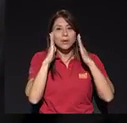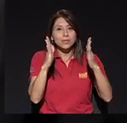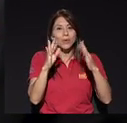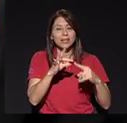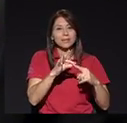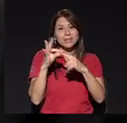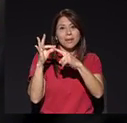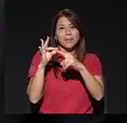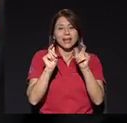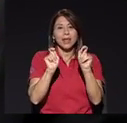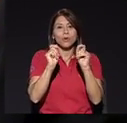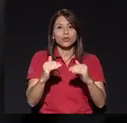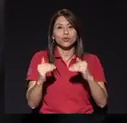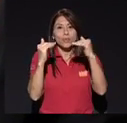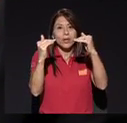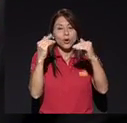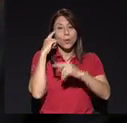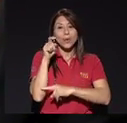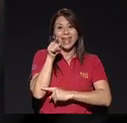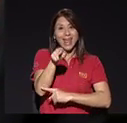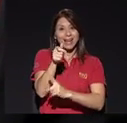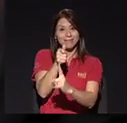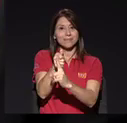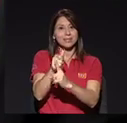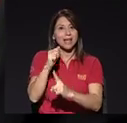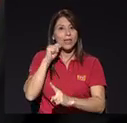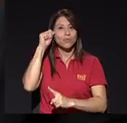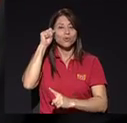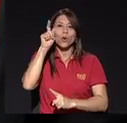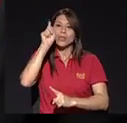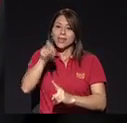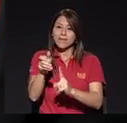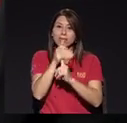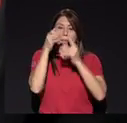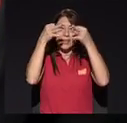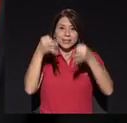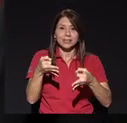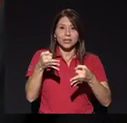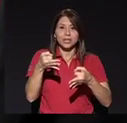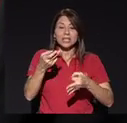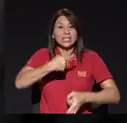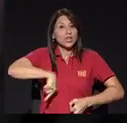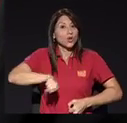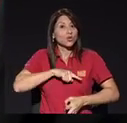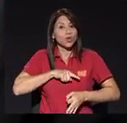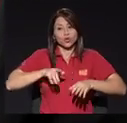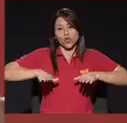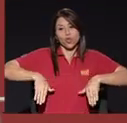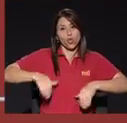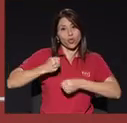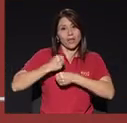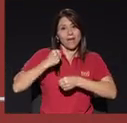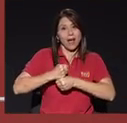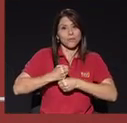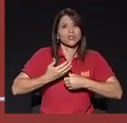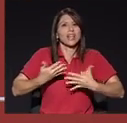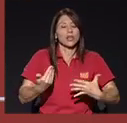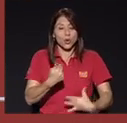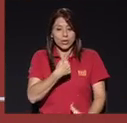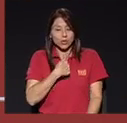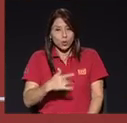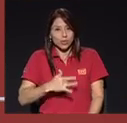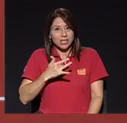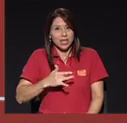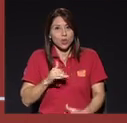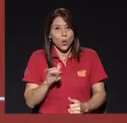en educación superior, porque él es un adulto que se tiene que autodeterminar. Exacto. Y si no trabajamos en función de lo que yo siento